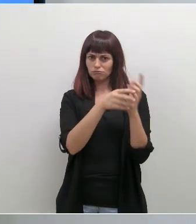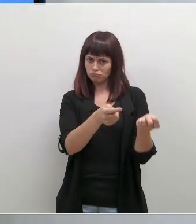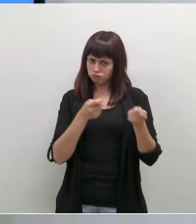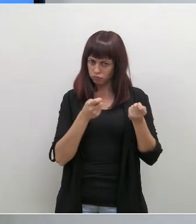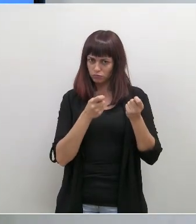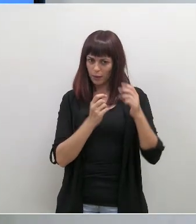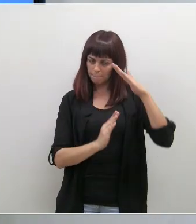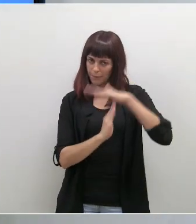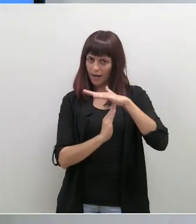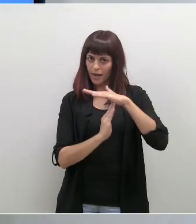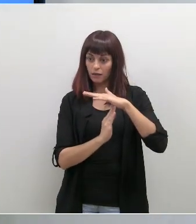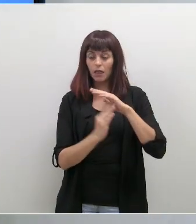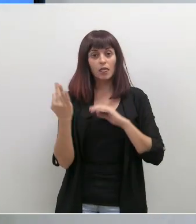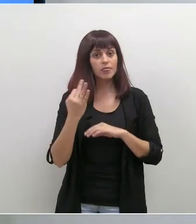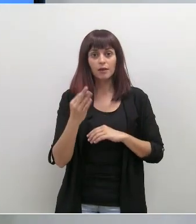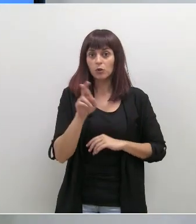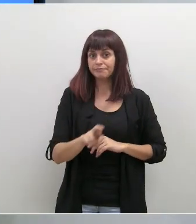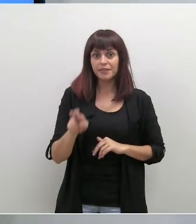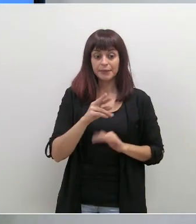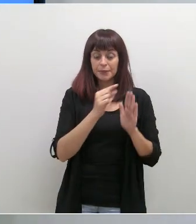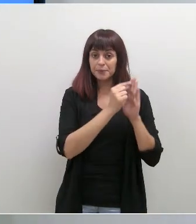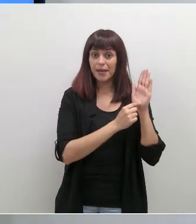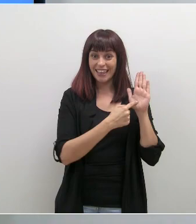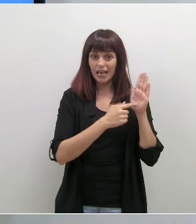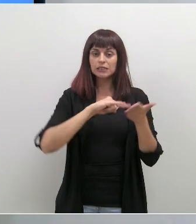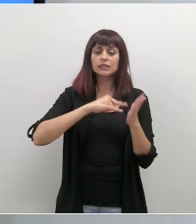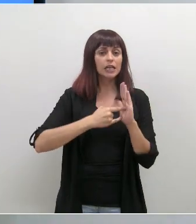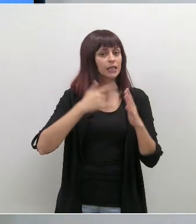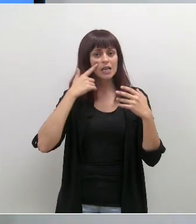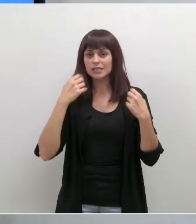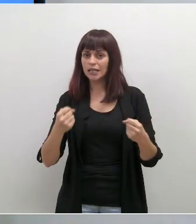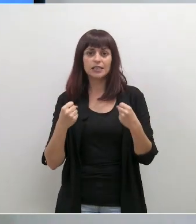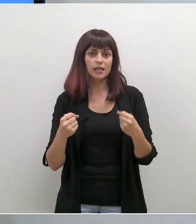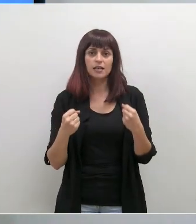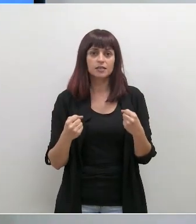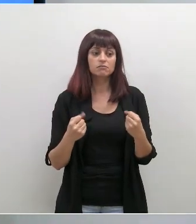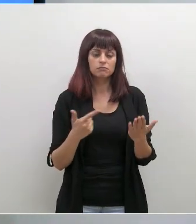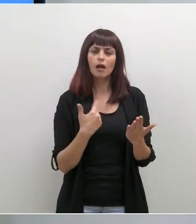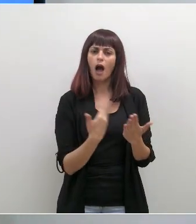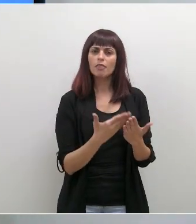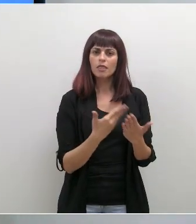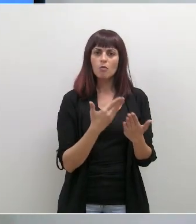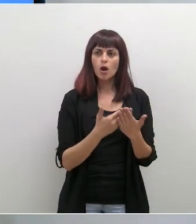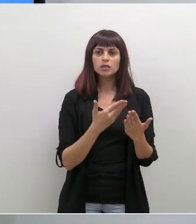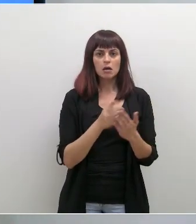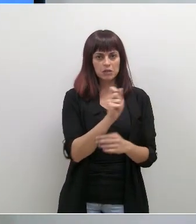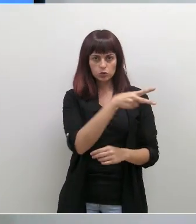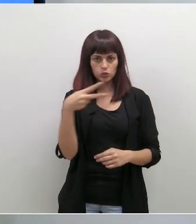para ello debemos persistir en aquellas medidas técnicas y sanitarias que nos han demostrado que han resultado